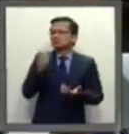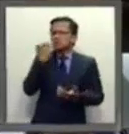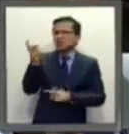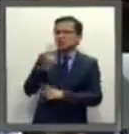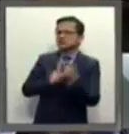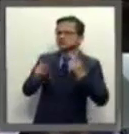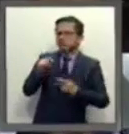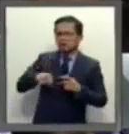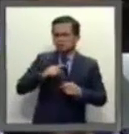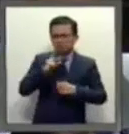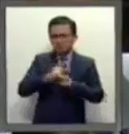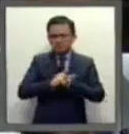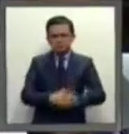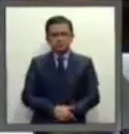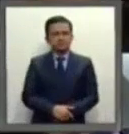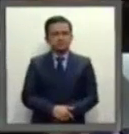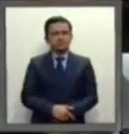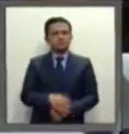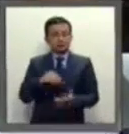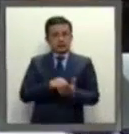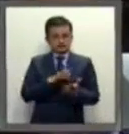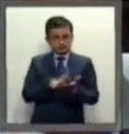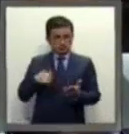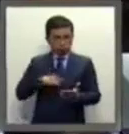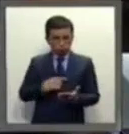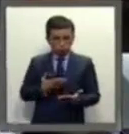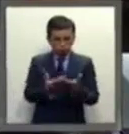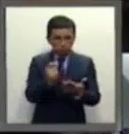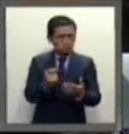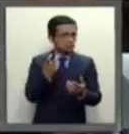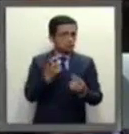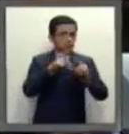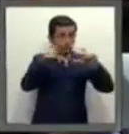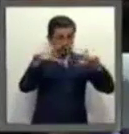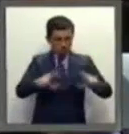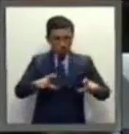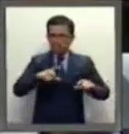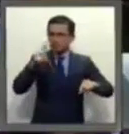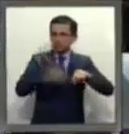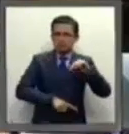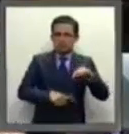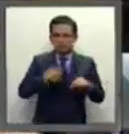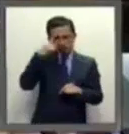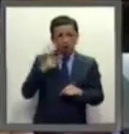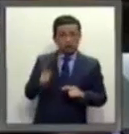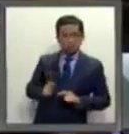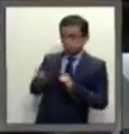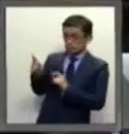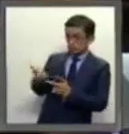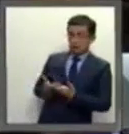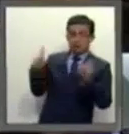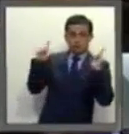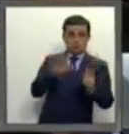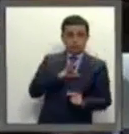país. En esta reserva proponemos eliminar estos dos párrafos donde se le da carta abierta al Ejecutivo para contraer